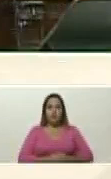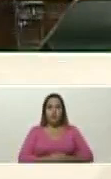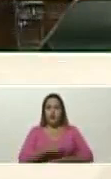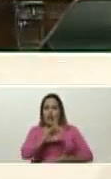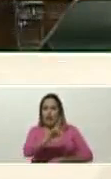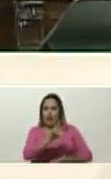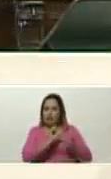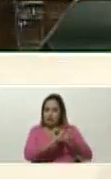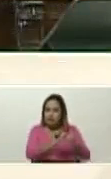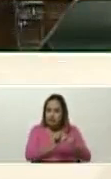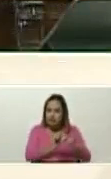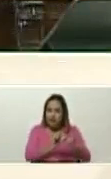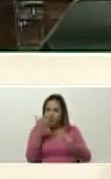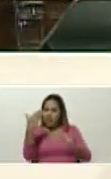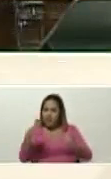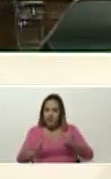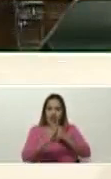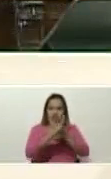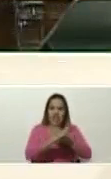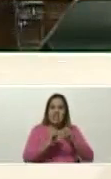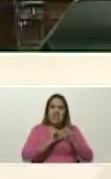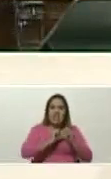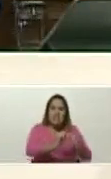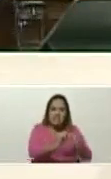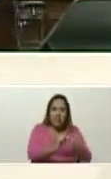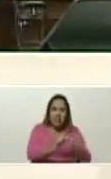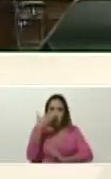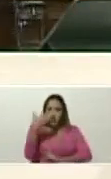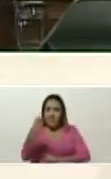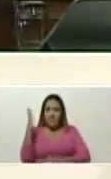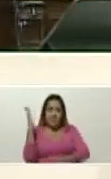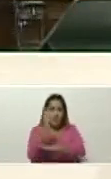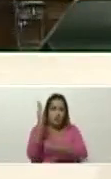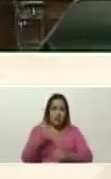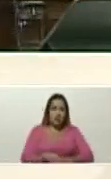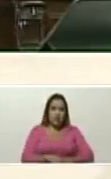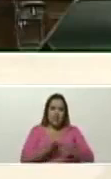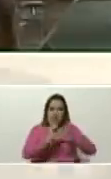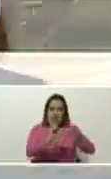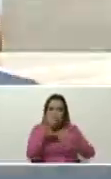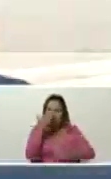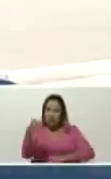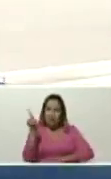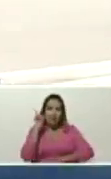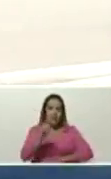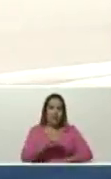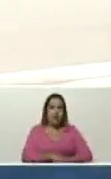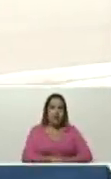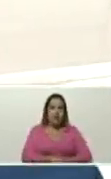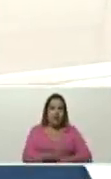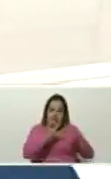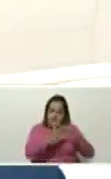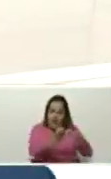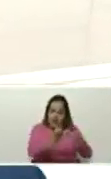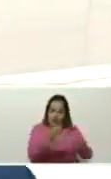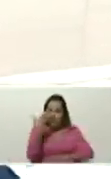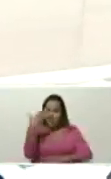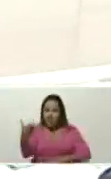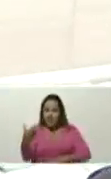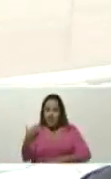Resistencia frente al bloqueo, resistencia frente a las sanciones, resistencia frente a la mentira, resistencia frente a las amenazas